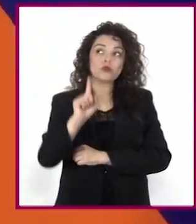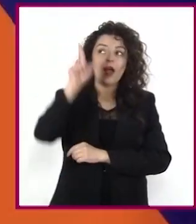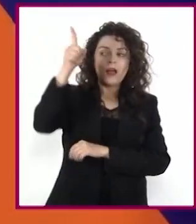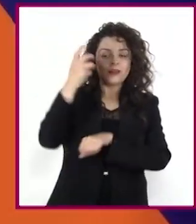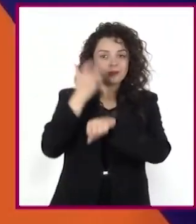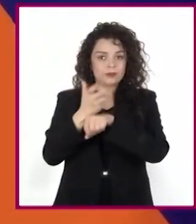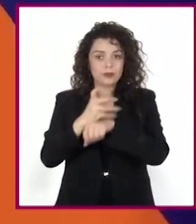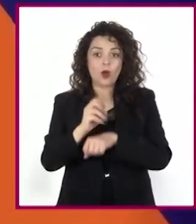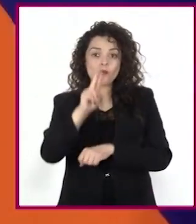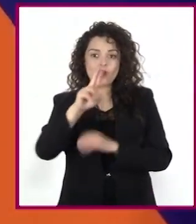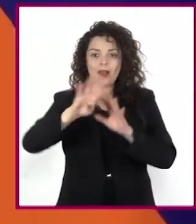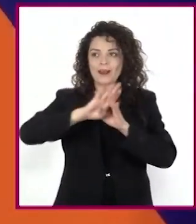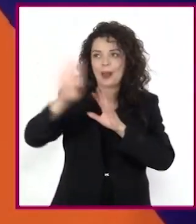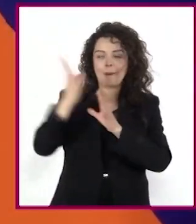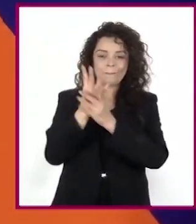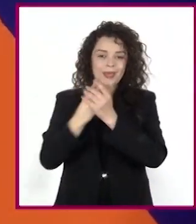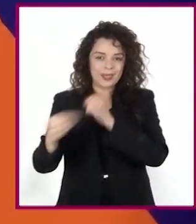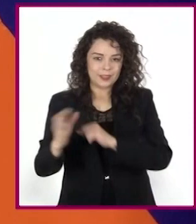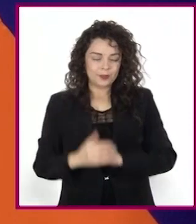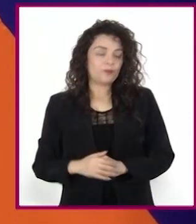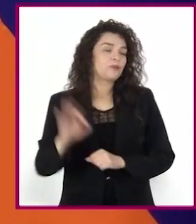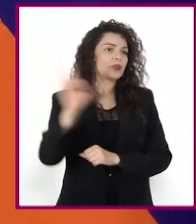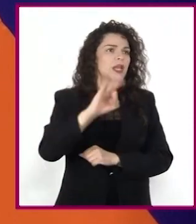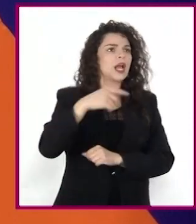migración. Si escribo,